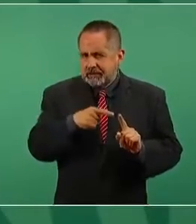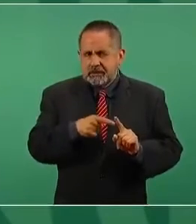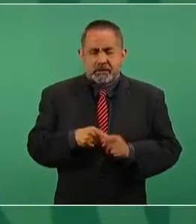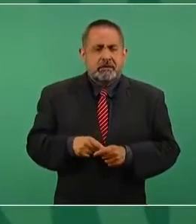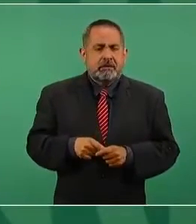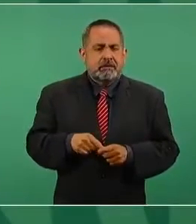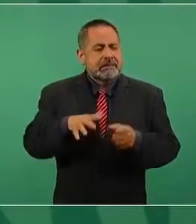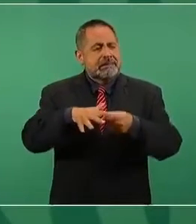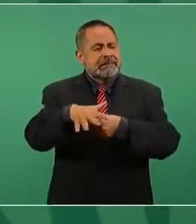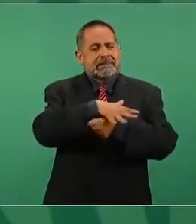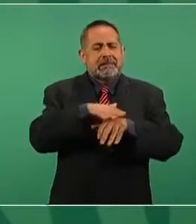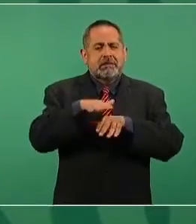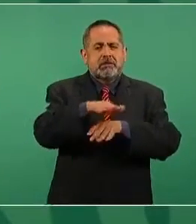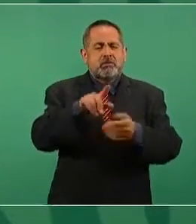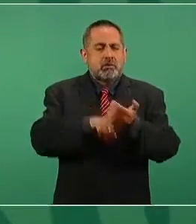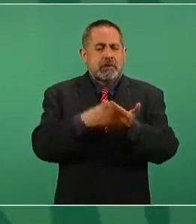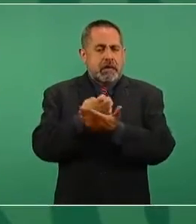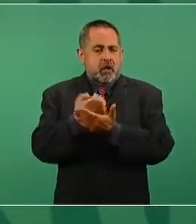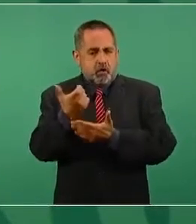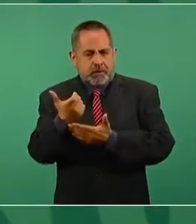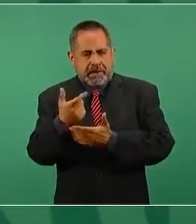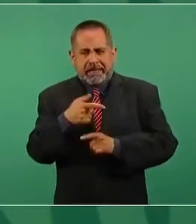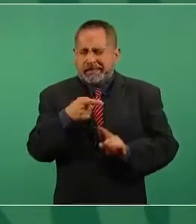como esa área tiene que ver con economía,